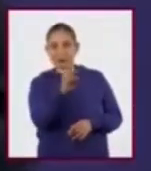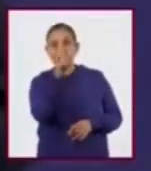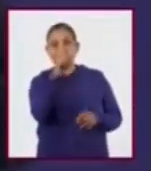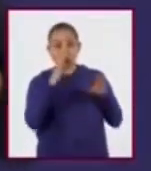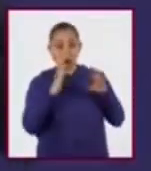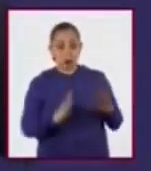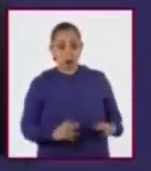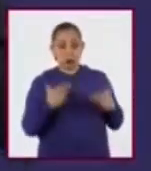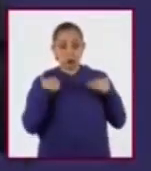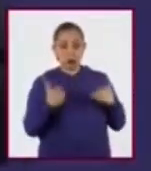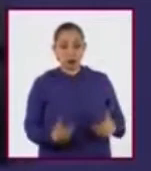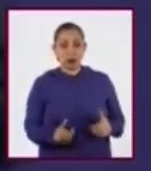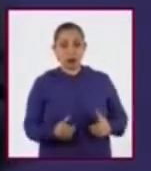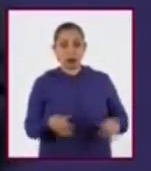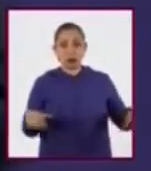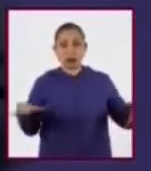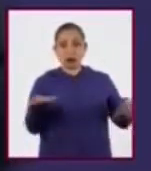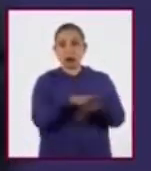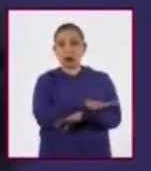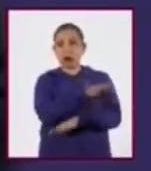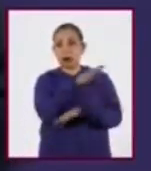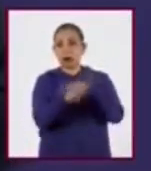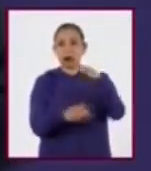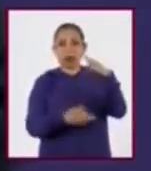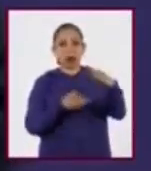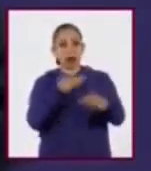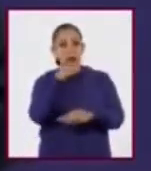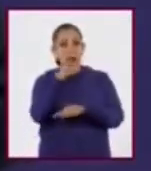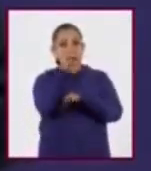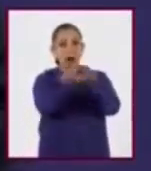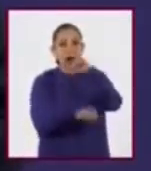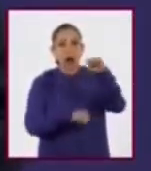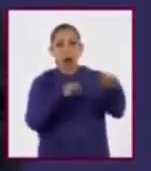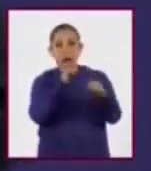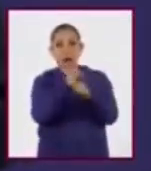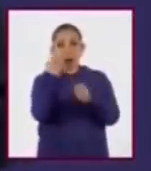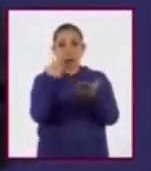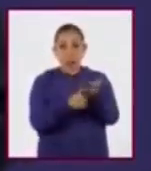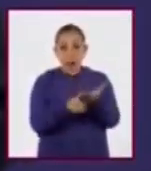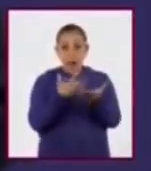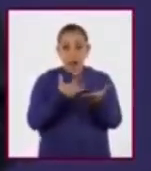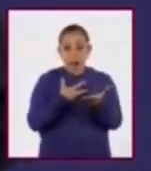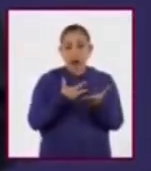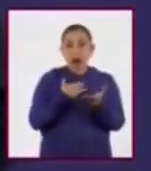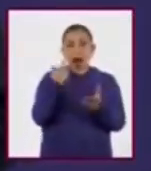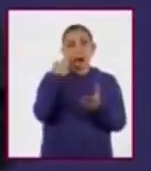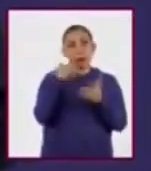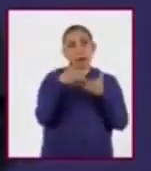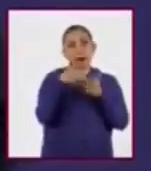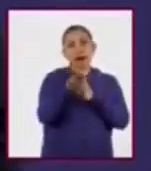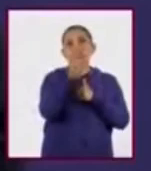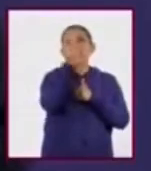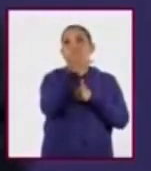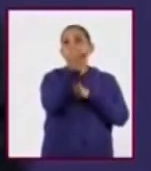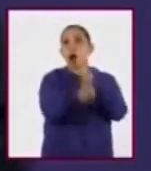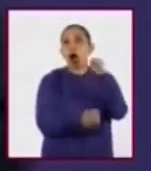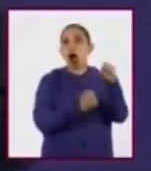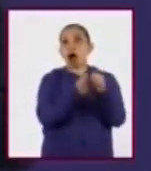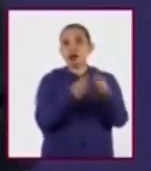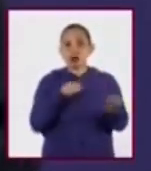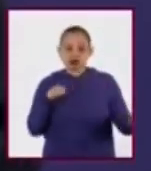cuerpo humano recambia prácticamente todos los átomos que lo forman en un plazo de 5